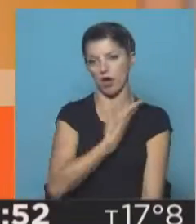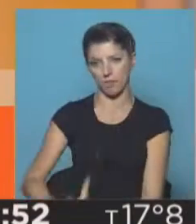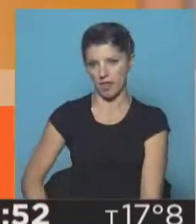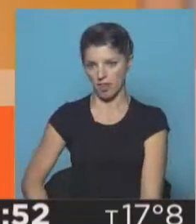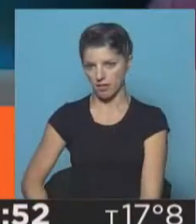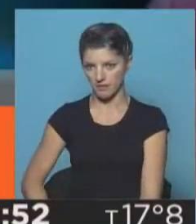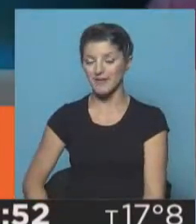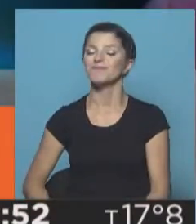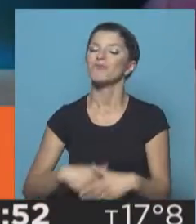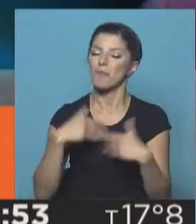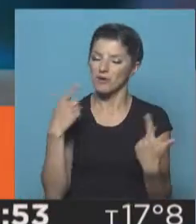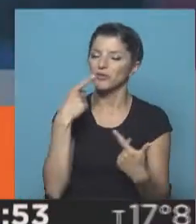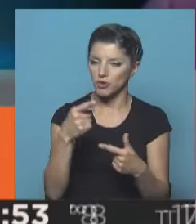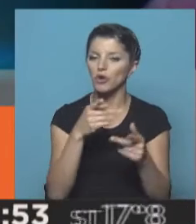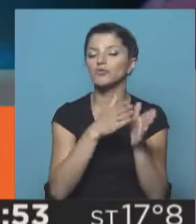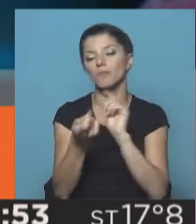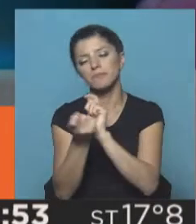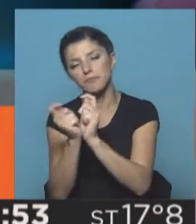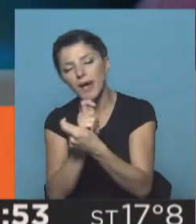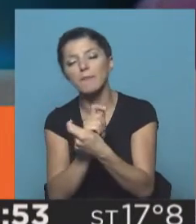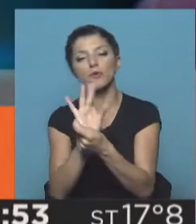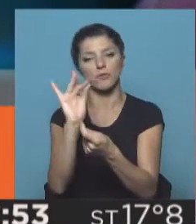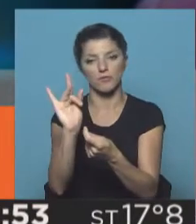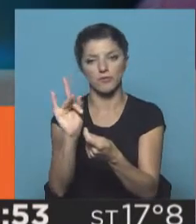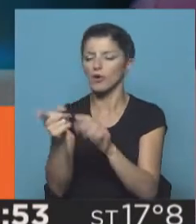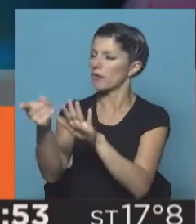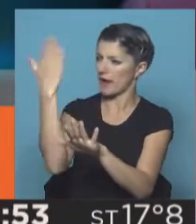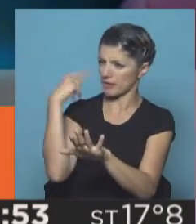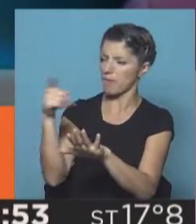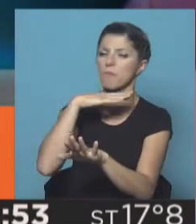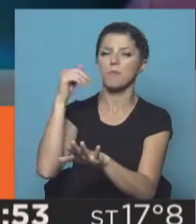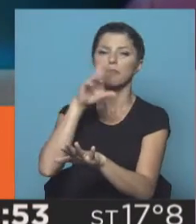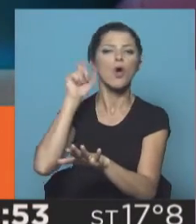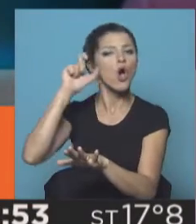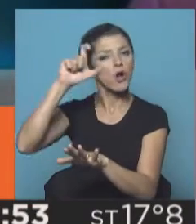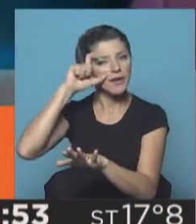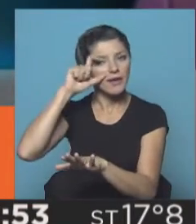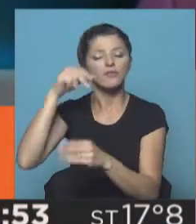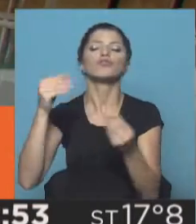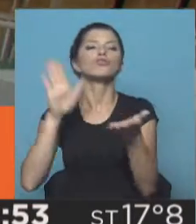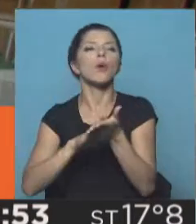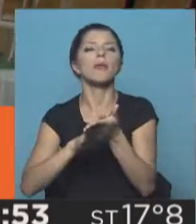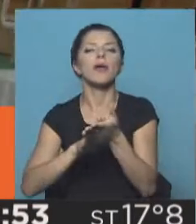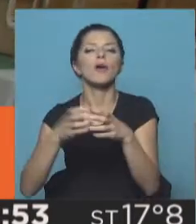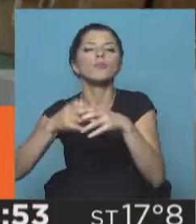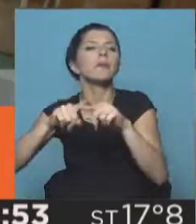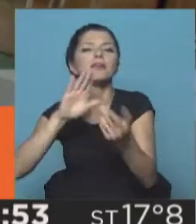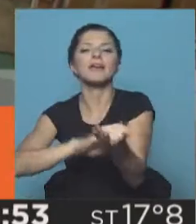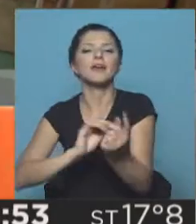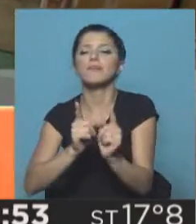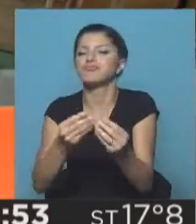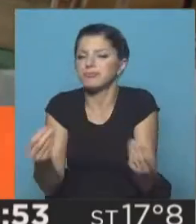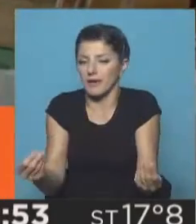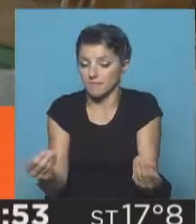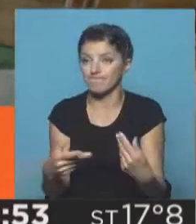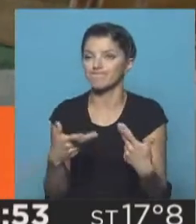muy complicados. Yo creo que, y retornando a la pregunta de Jorge Elías, ¿no? What is left? ¿Qué queda de la izquierda? Yo creo que habría que hacer un balance